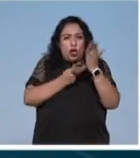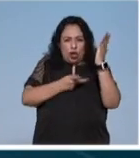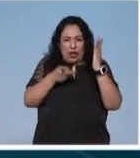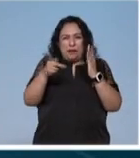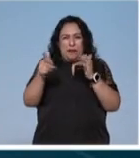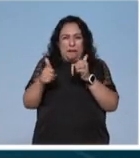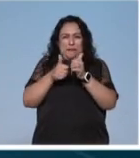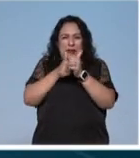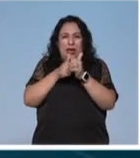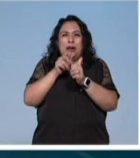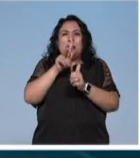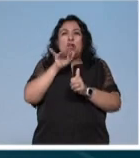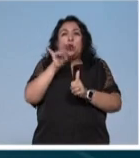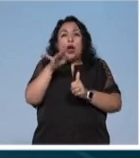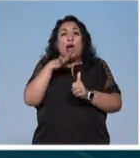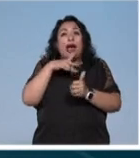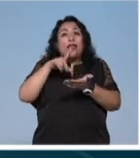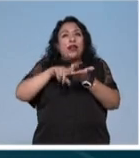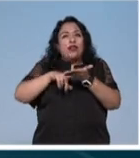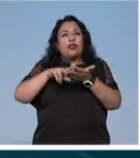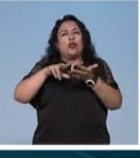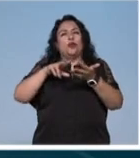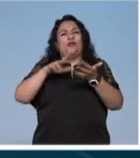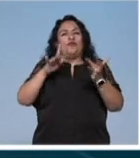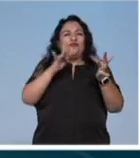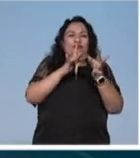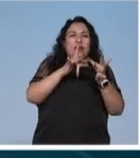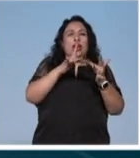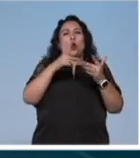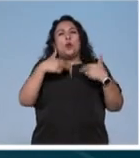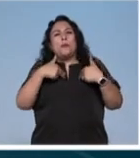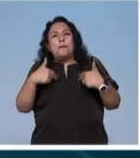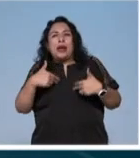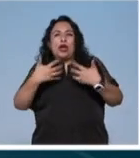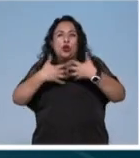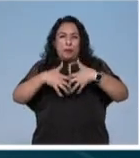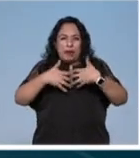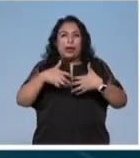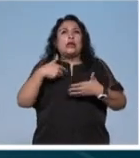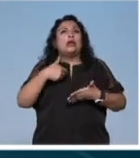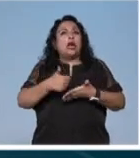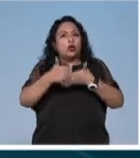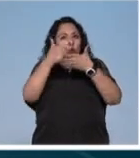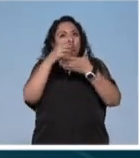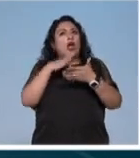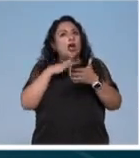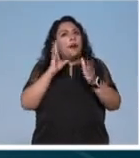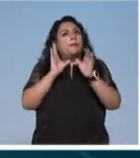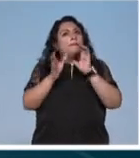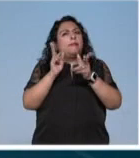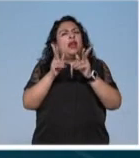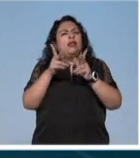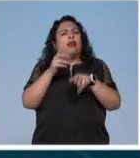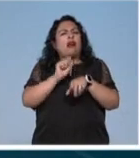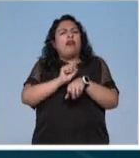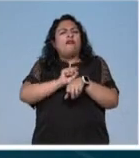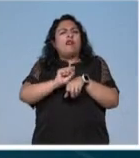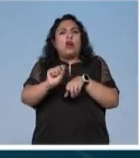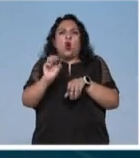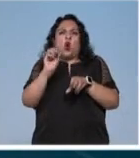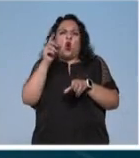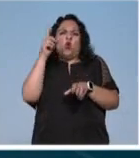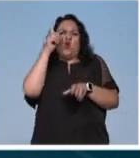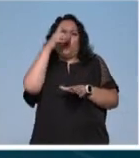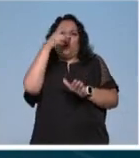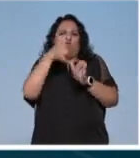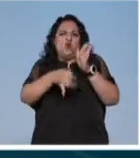asistentes virtuales habilitan una interfase entre humanos y máquinas que nos ayuda a tener una conversación sencilla o compleja